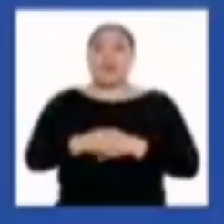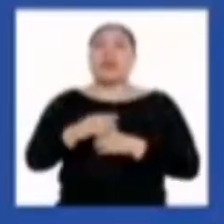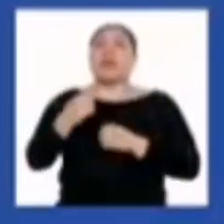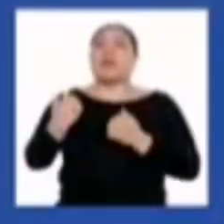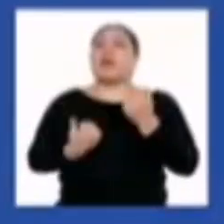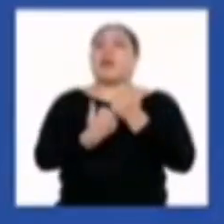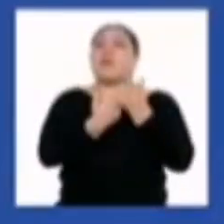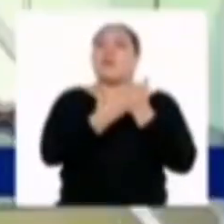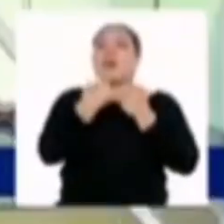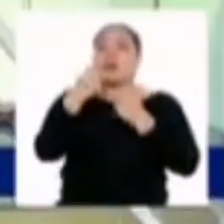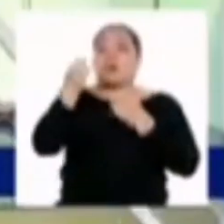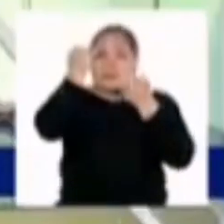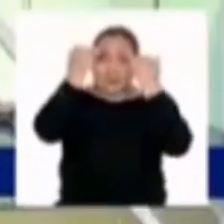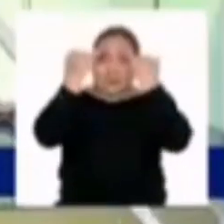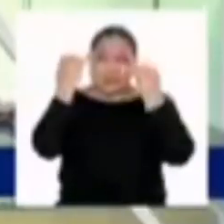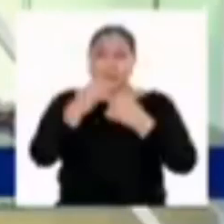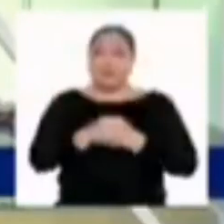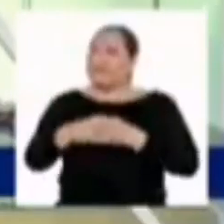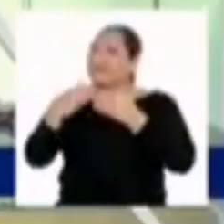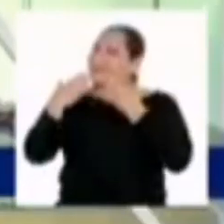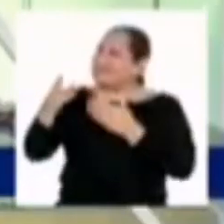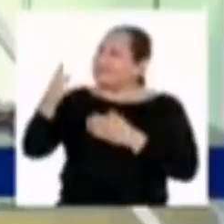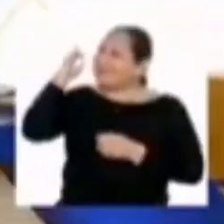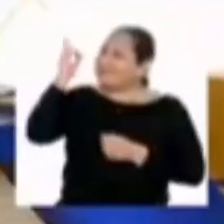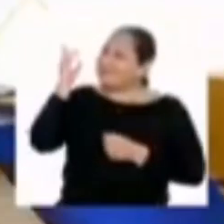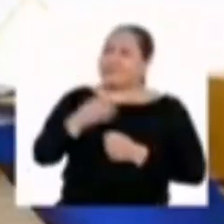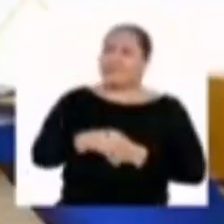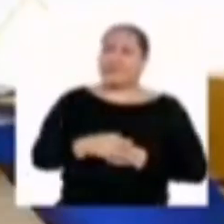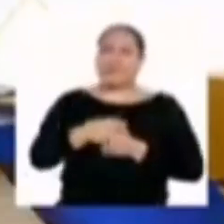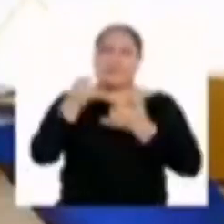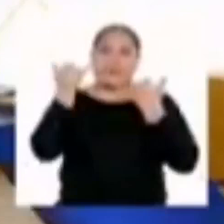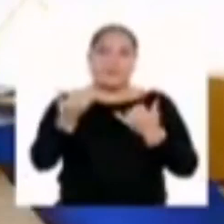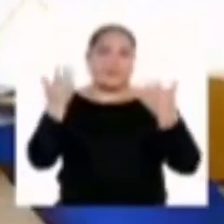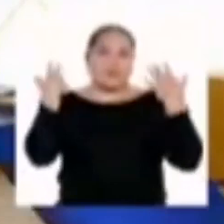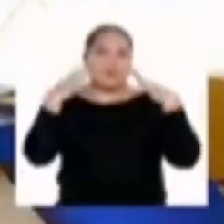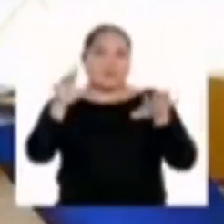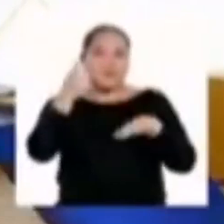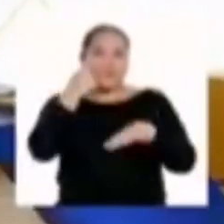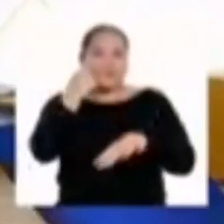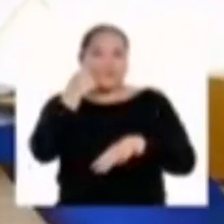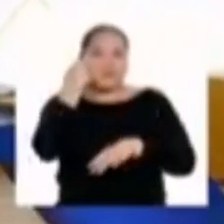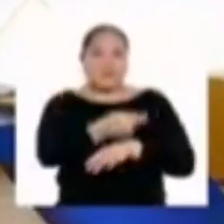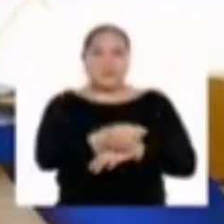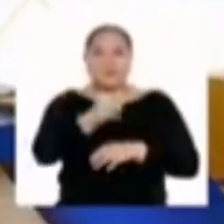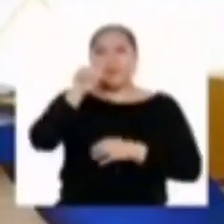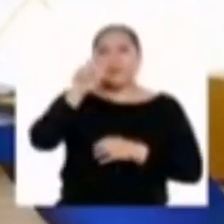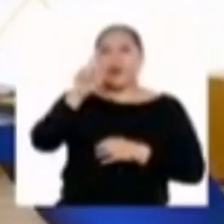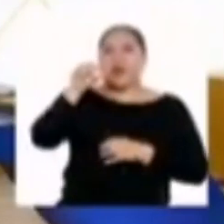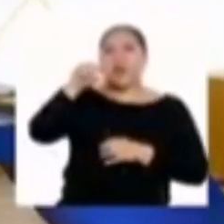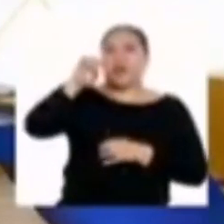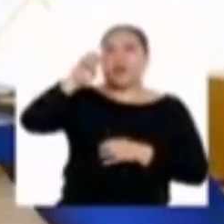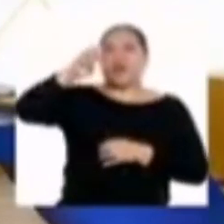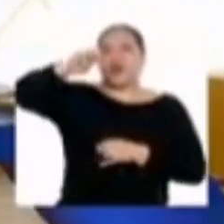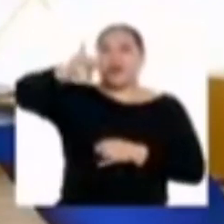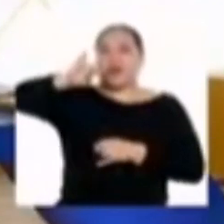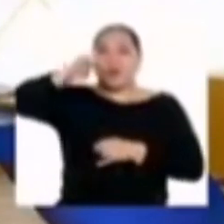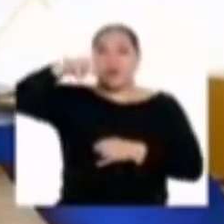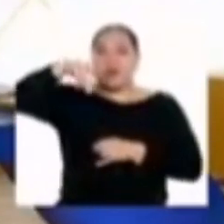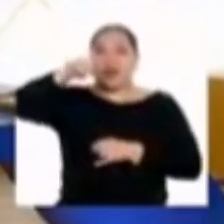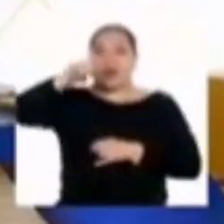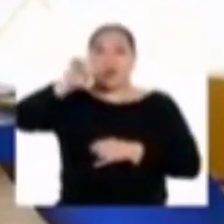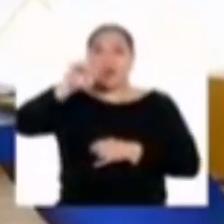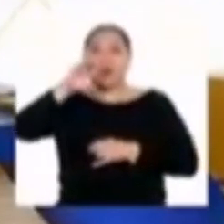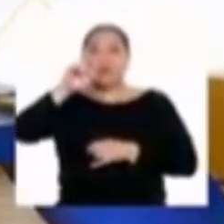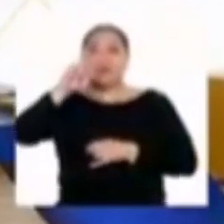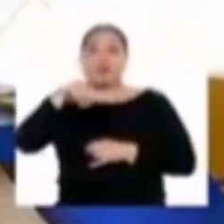expuestas. Muchas gracias, profesora. Ahora que ya conocemos en qué consiste la argumentación y su estructura,